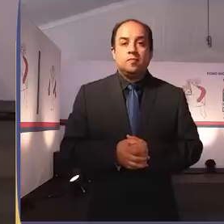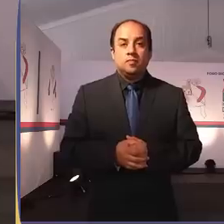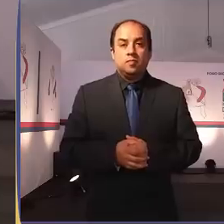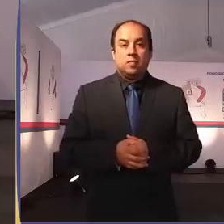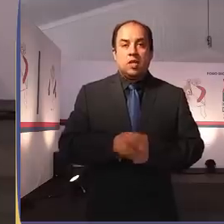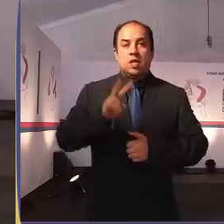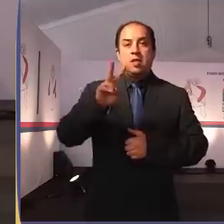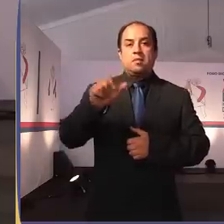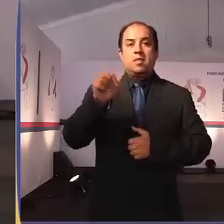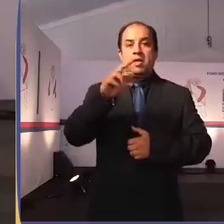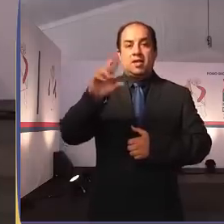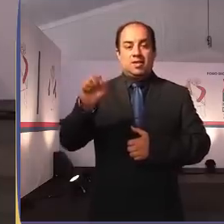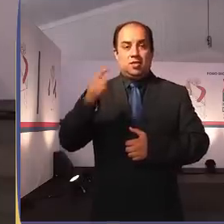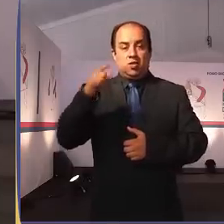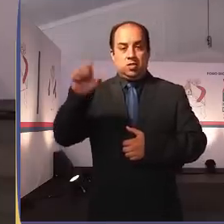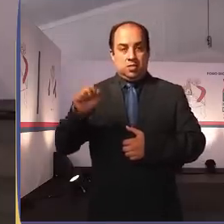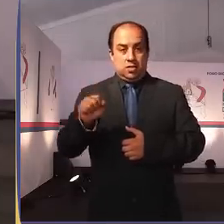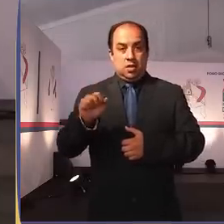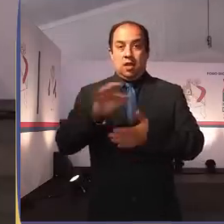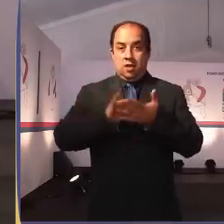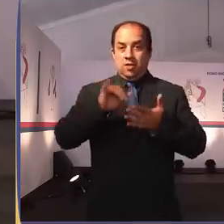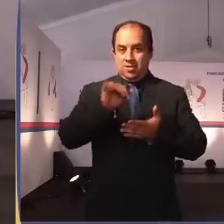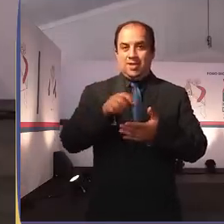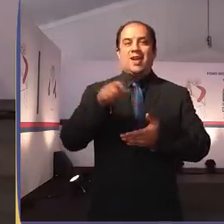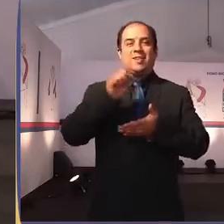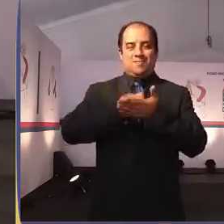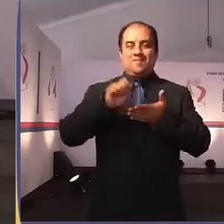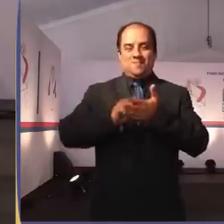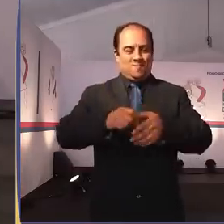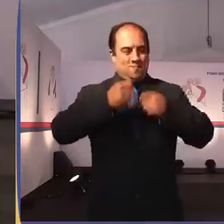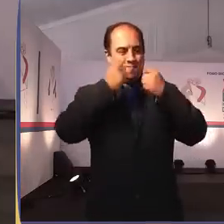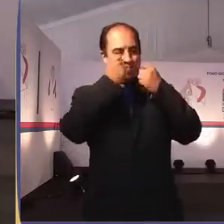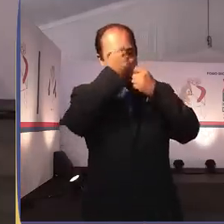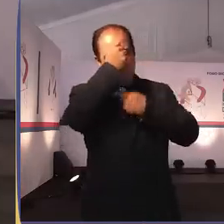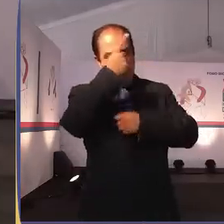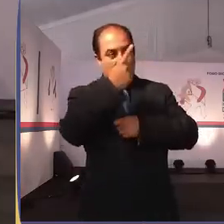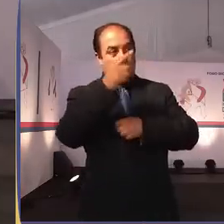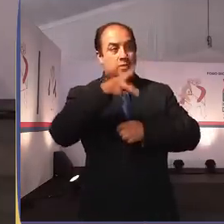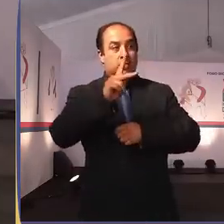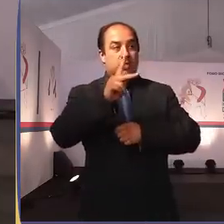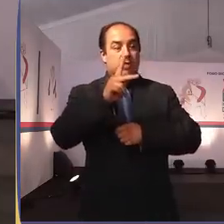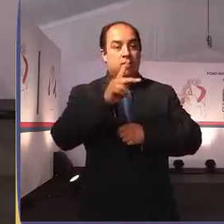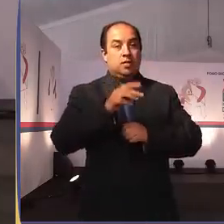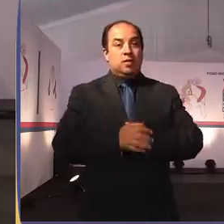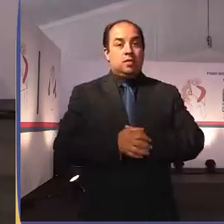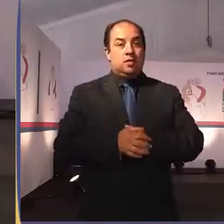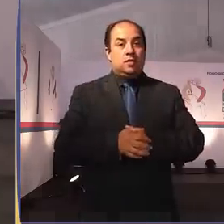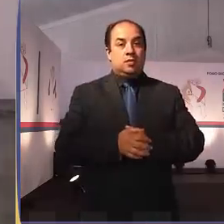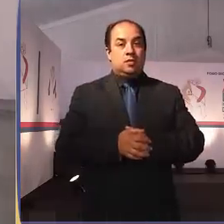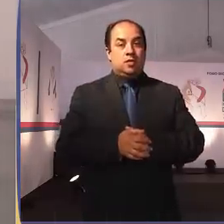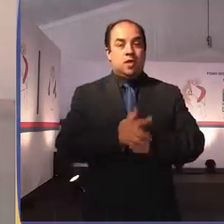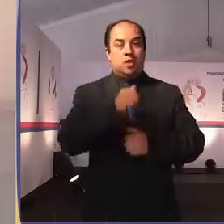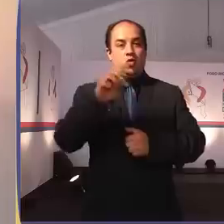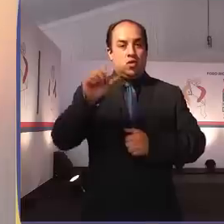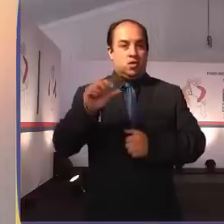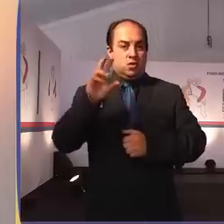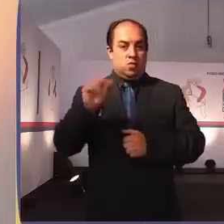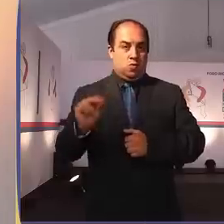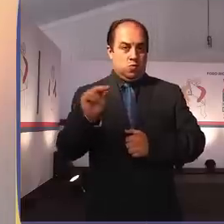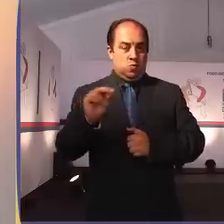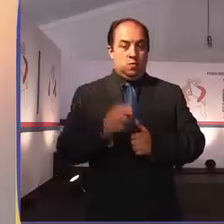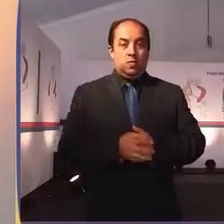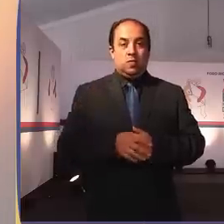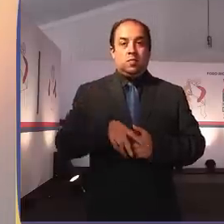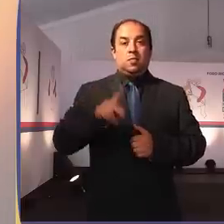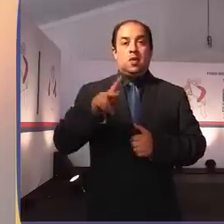Vargas Llosa sí léanlo, porque es un gran escritor, nada más por eso. Eso. Pero sí, otros temas que aborda, no.